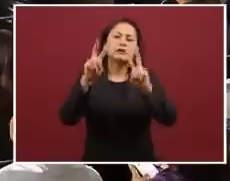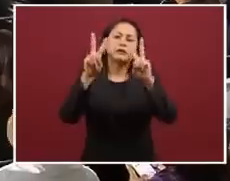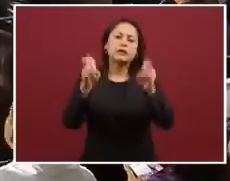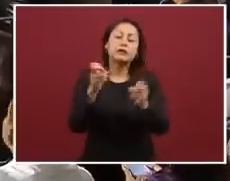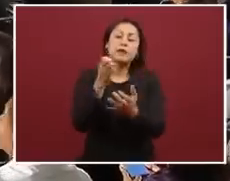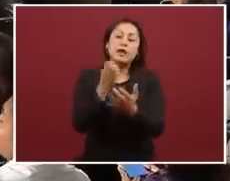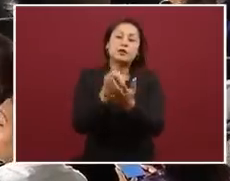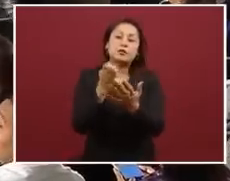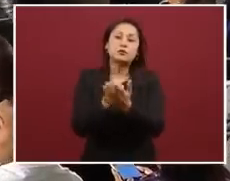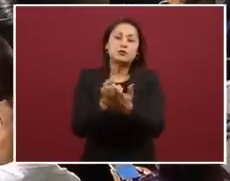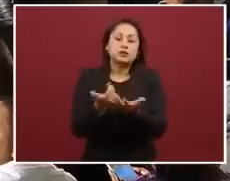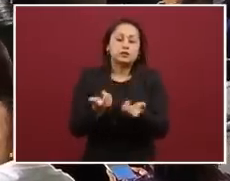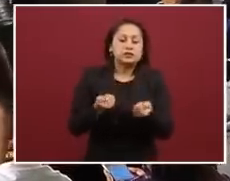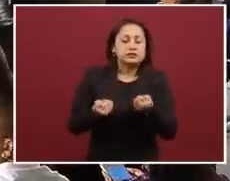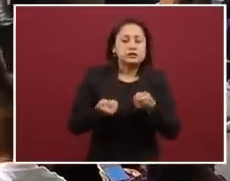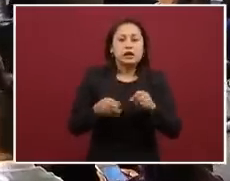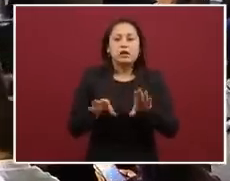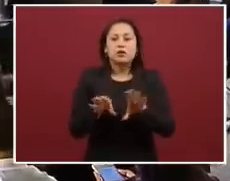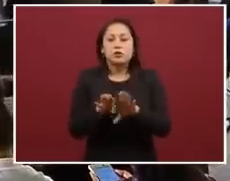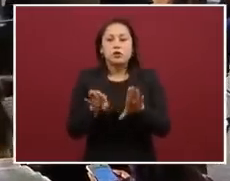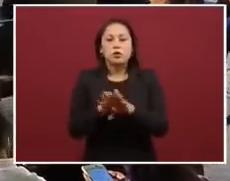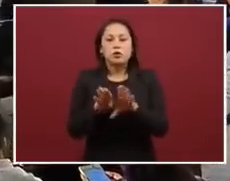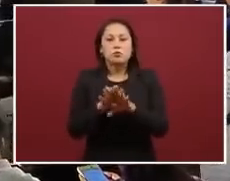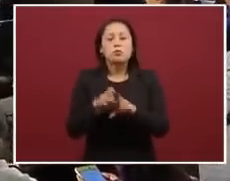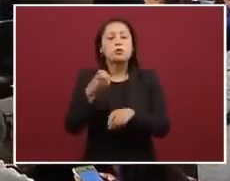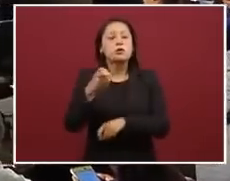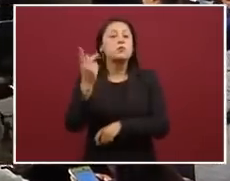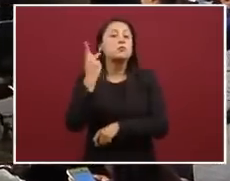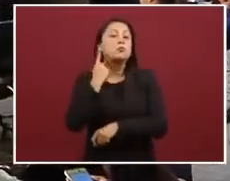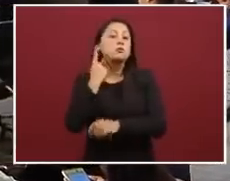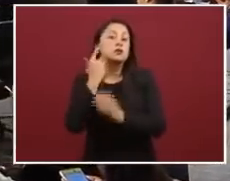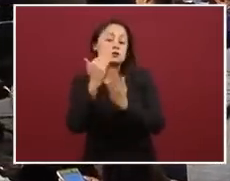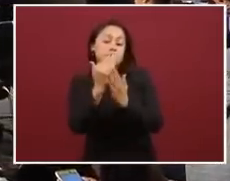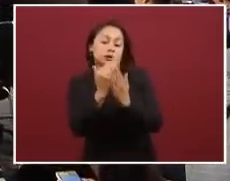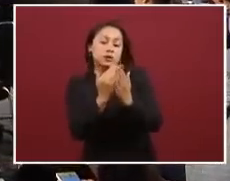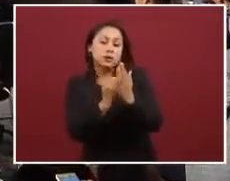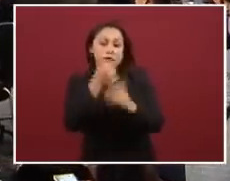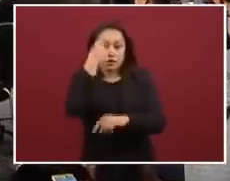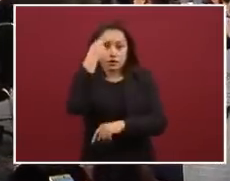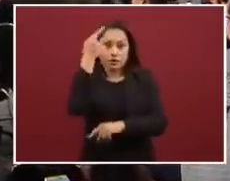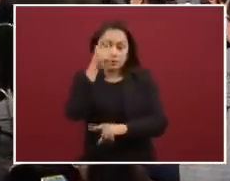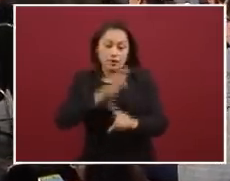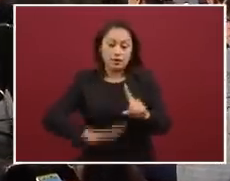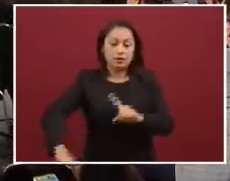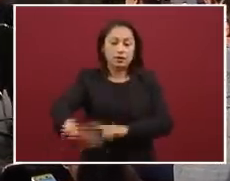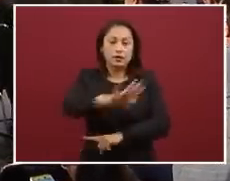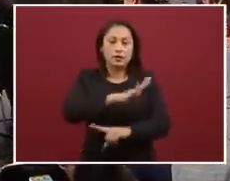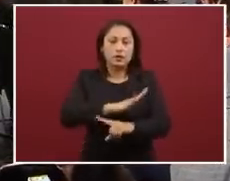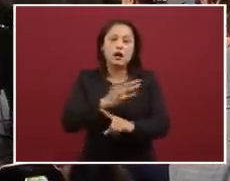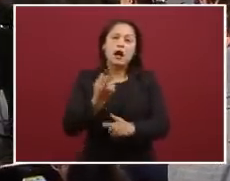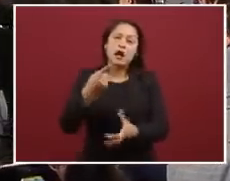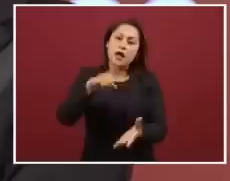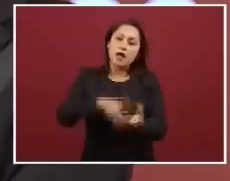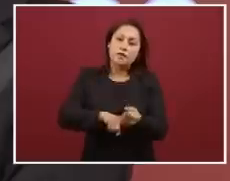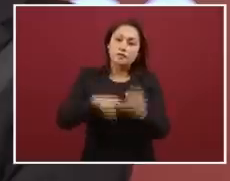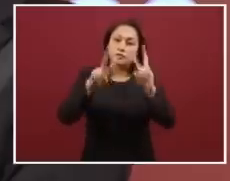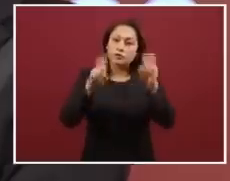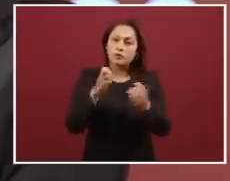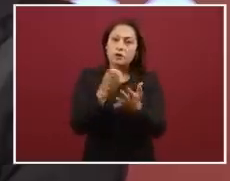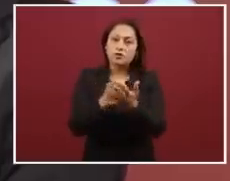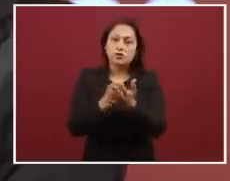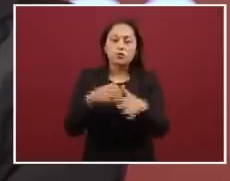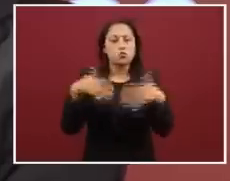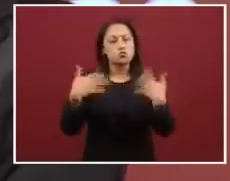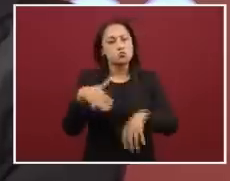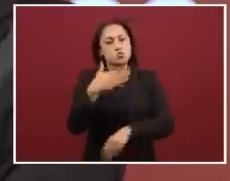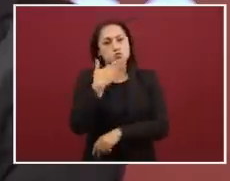Es decir, la mejor política social que se puede tener es la que tiene un alto contenido económico. Y en el caso específico de